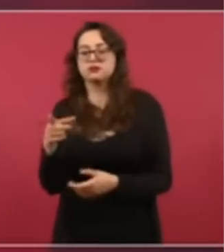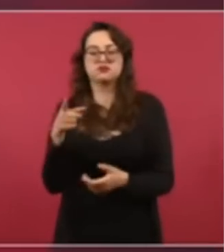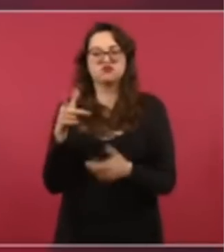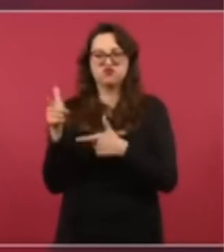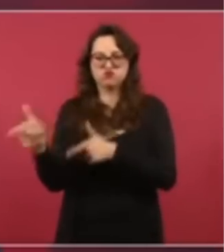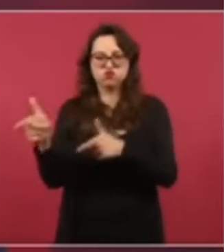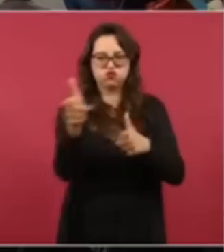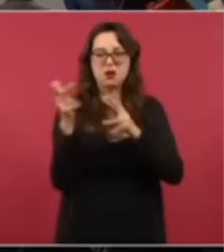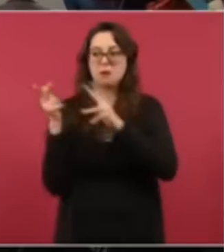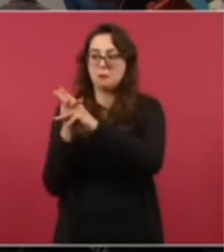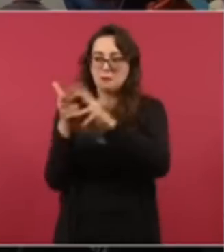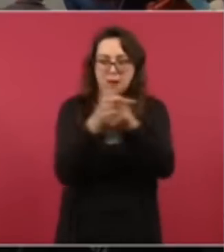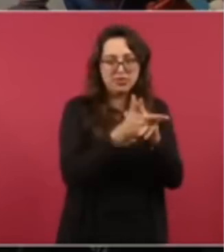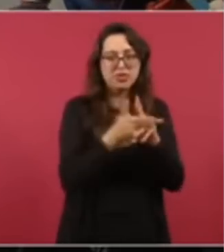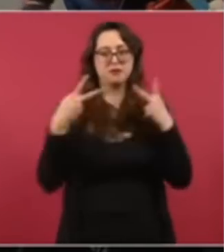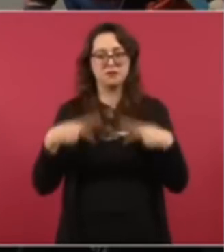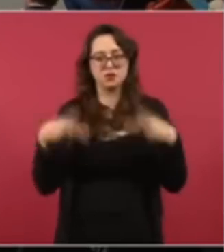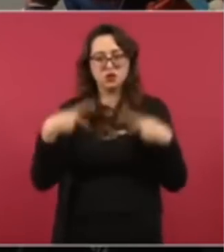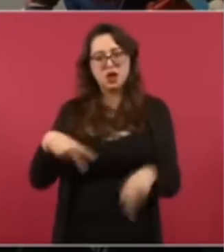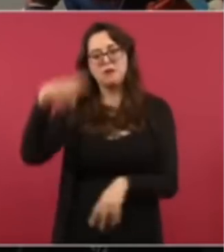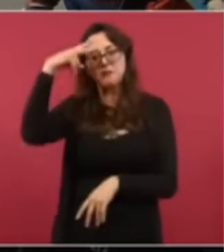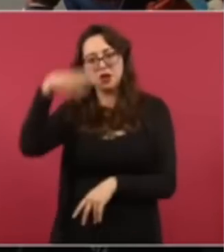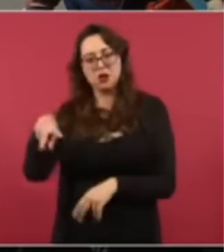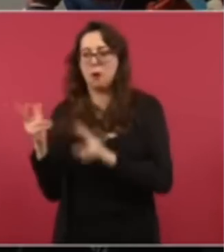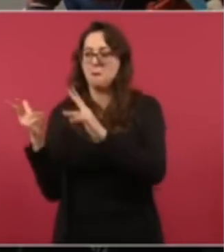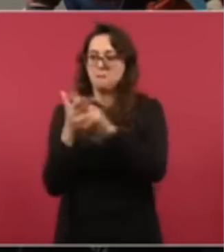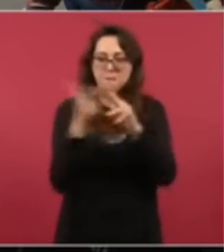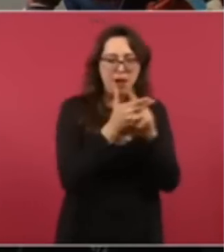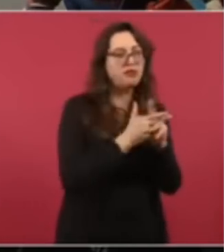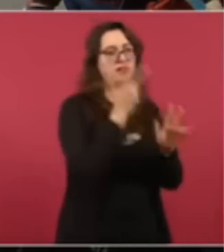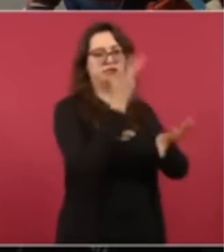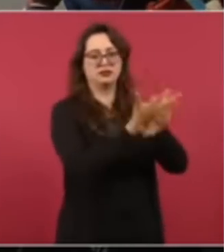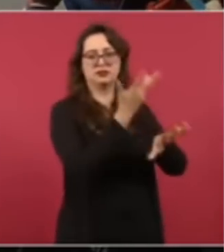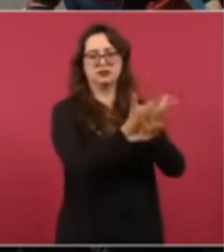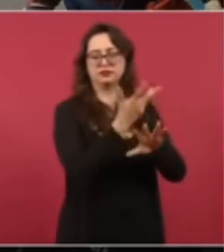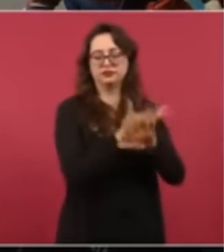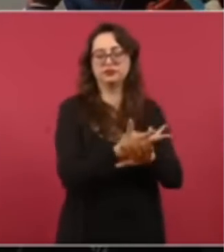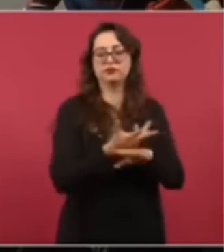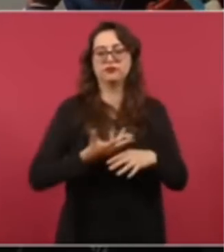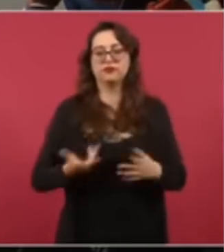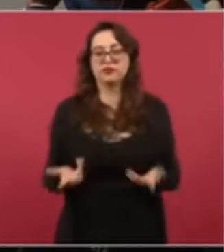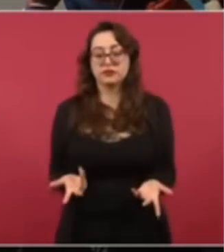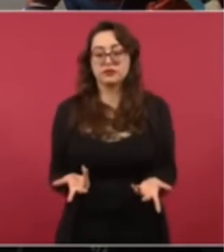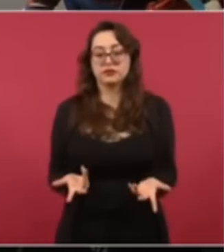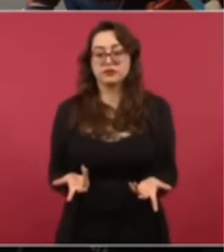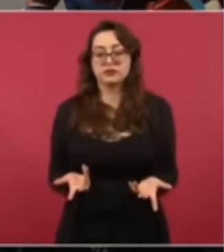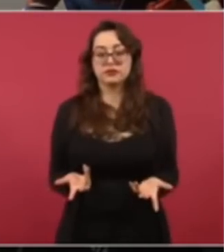sé si en la Fiscalía de Estados Unidos o en la Corte,